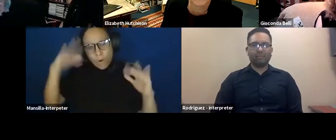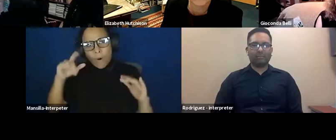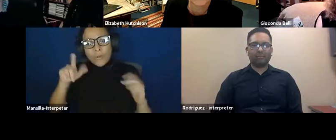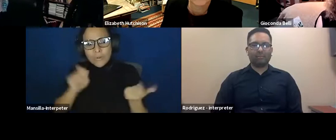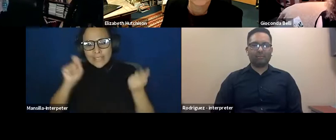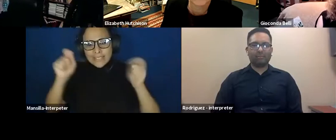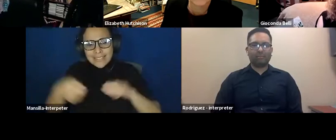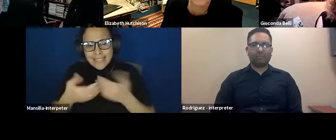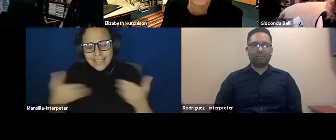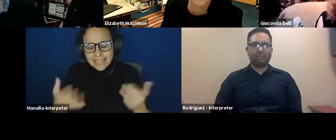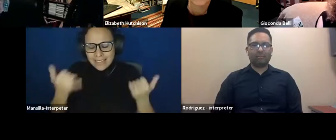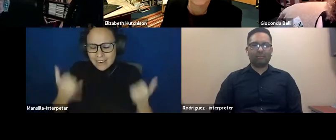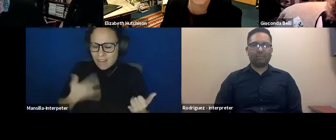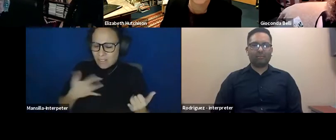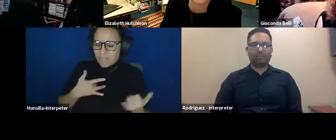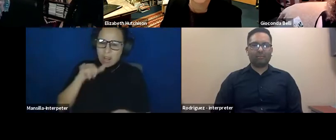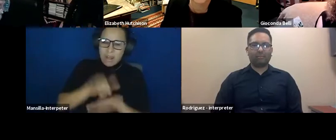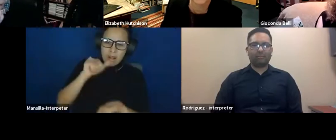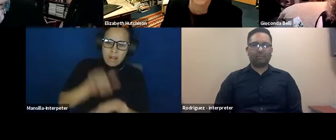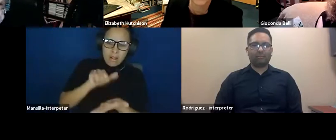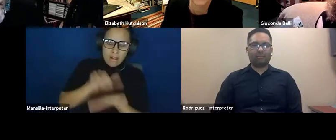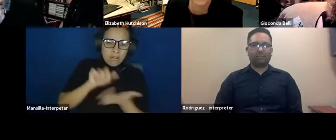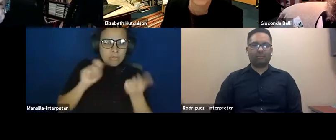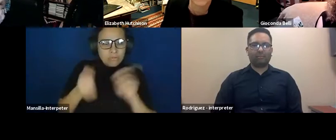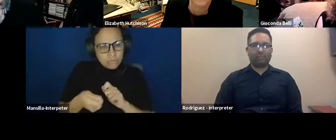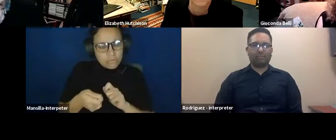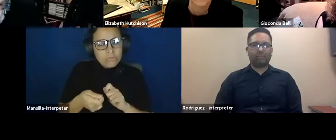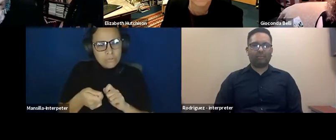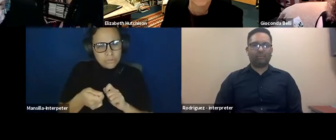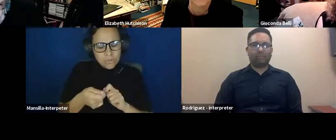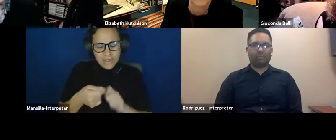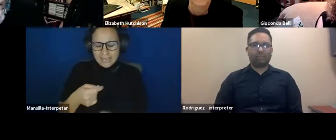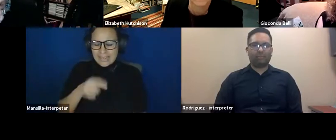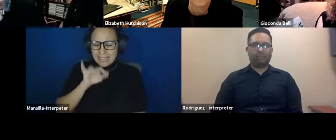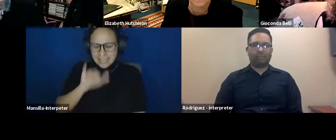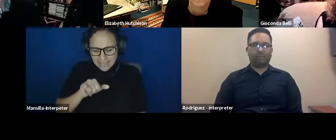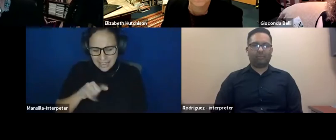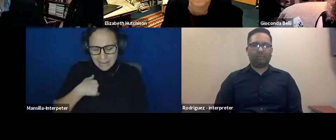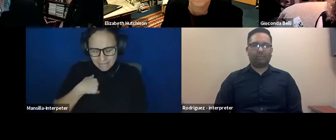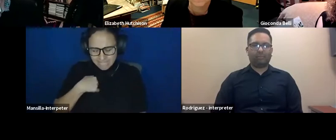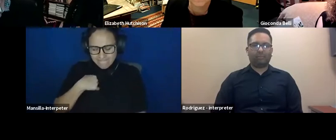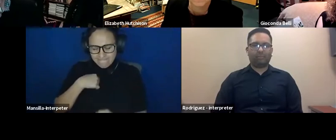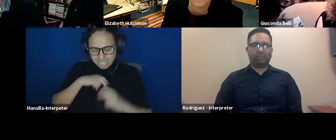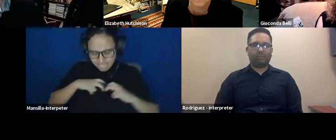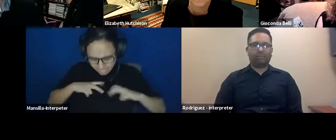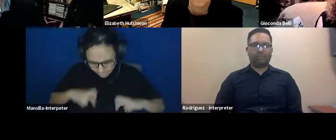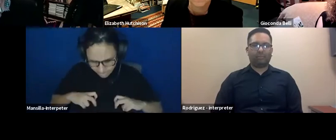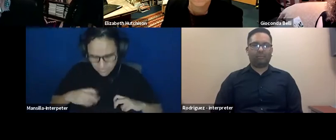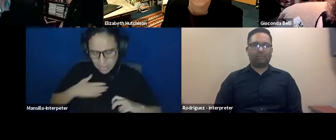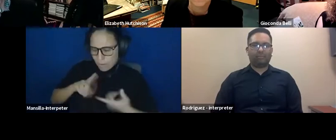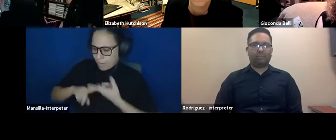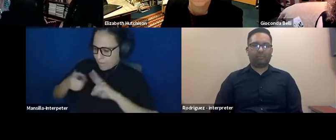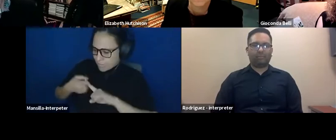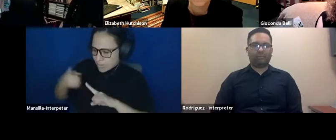que ahora ya no parece posible. Entonces es algo con lo que yo personalmente lidio mucho y creo que mis amigos y amigas que